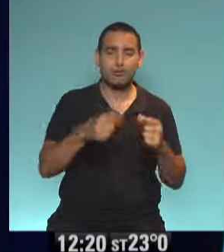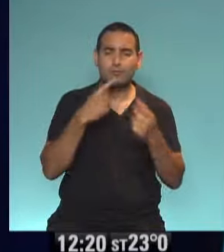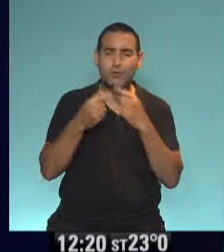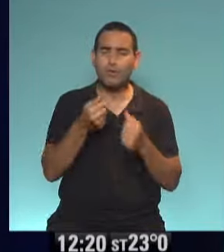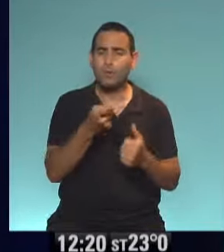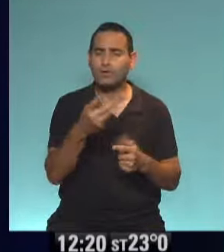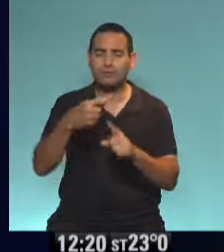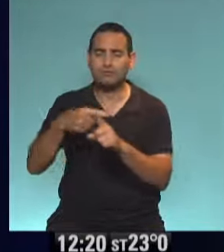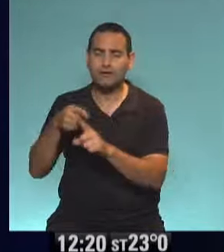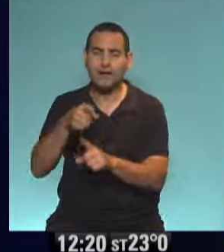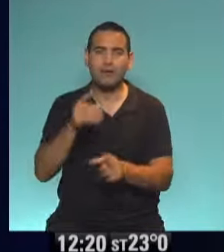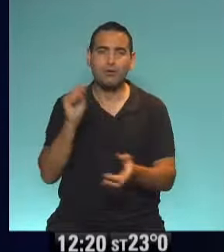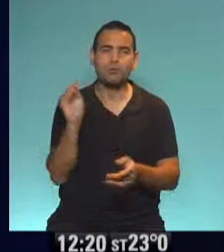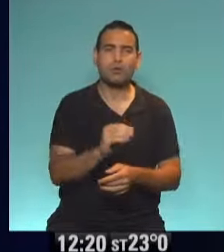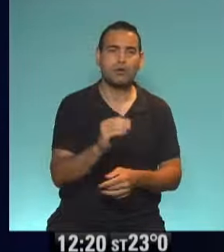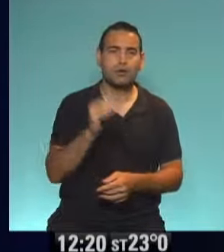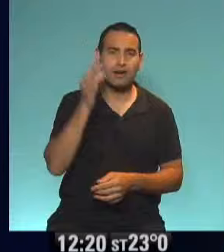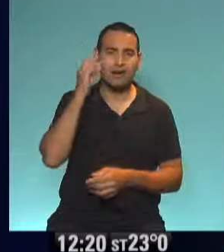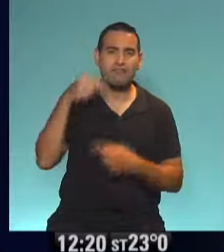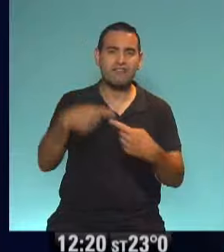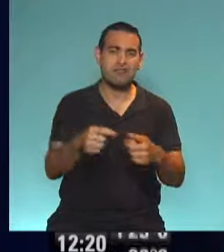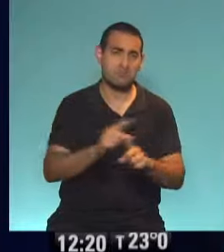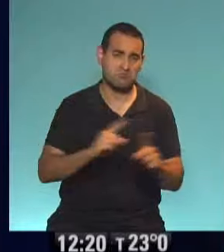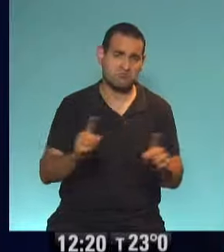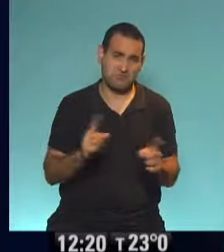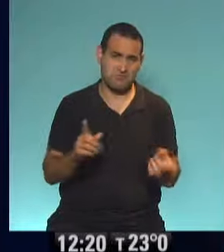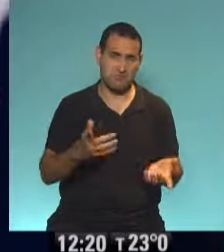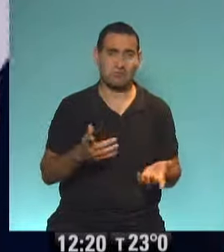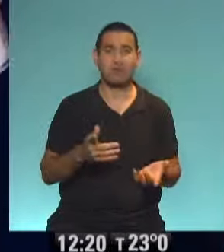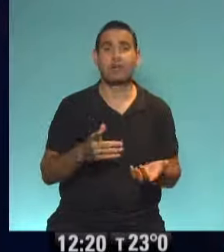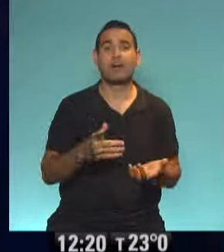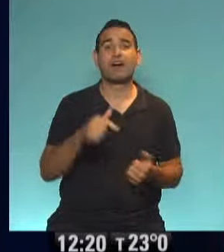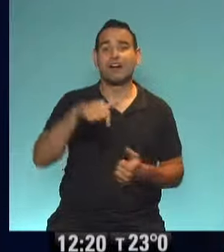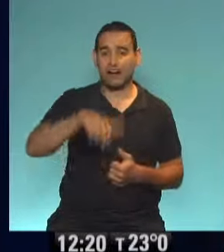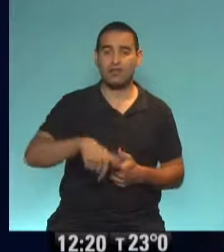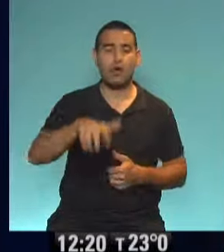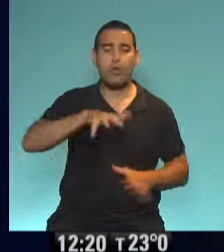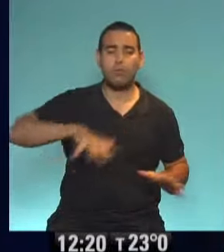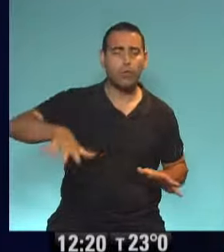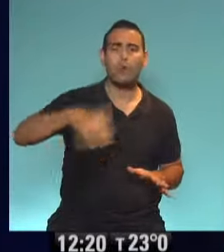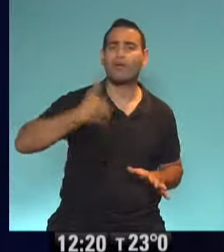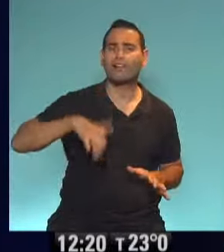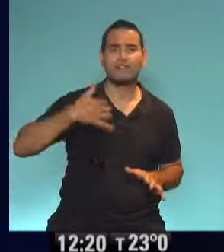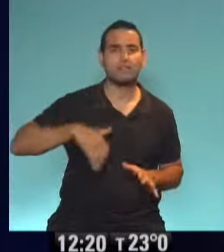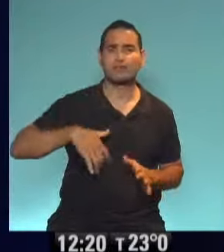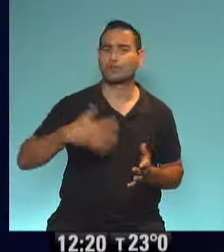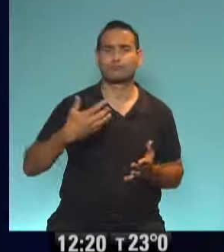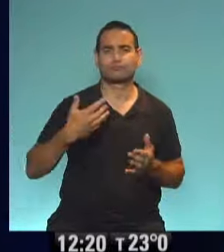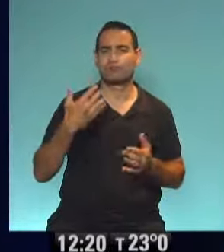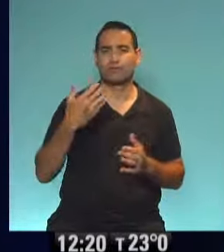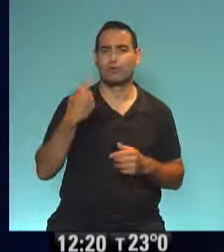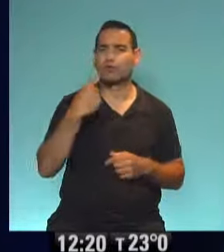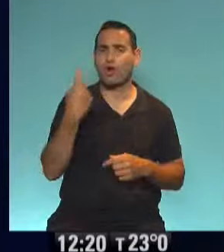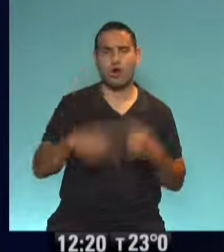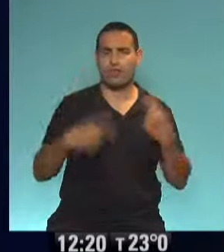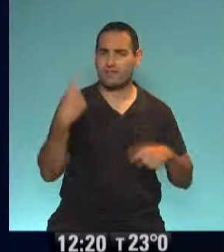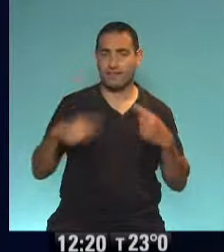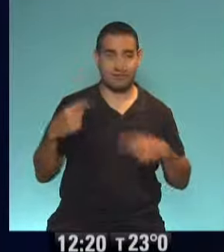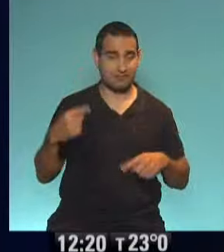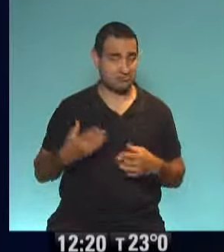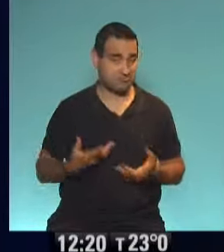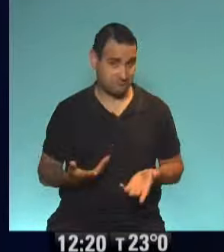de afrodescendientes, también decisiones políticas de decir, este es el pueblo argentino, es blanco y homogéneo, ¿no? Entonces también esas cosas